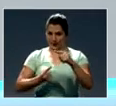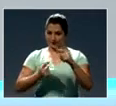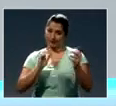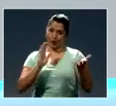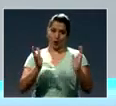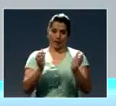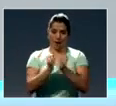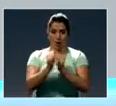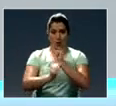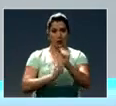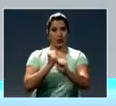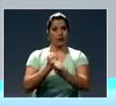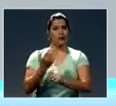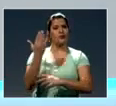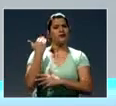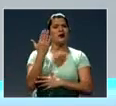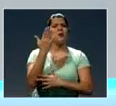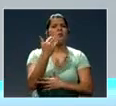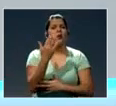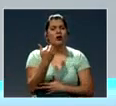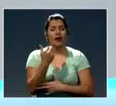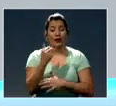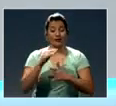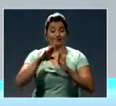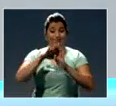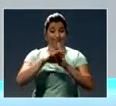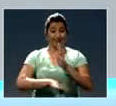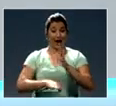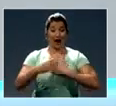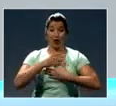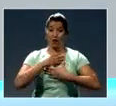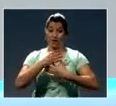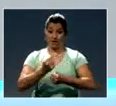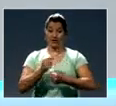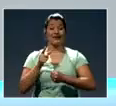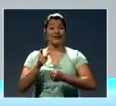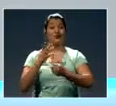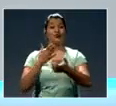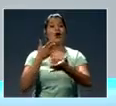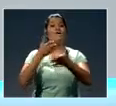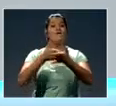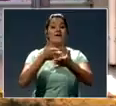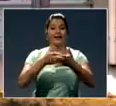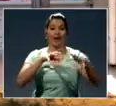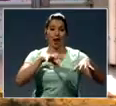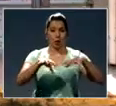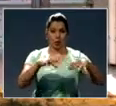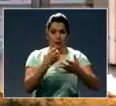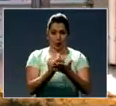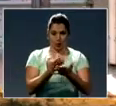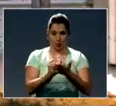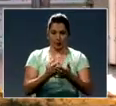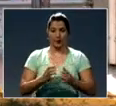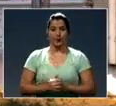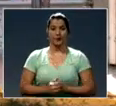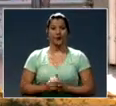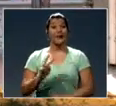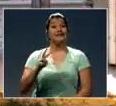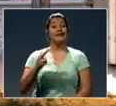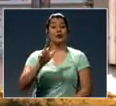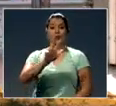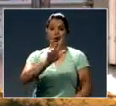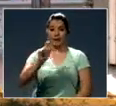pasado. La baja confianza de los consumidores sigue impactando en la pérdida de dinamismo. En el segundo trimestre